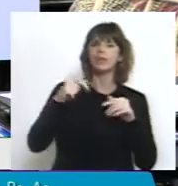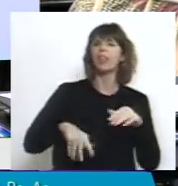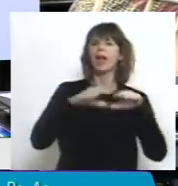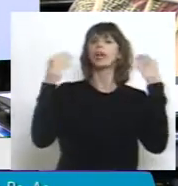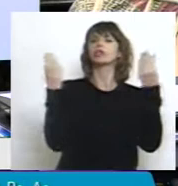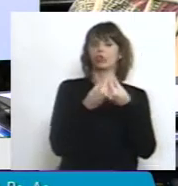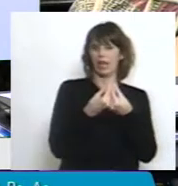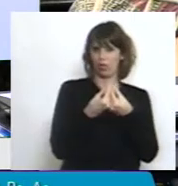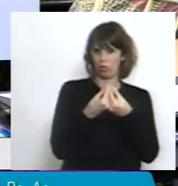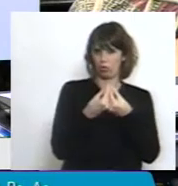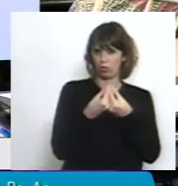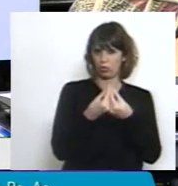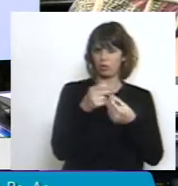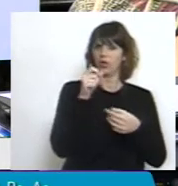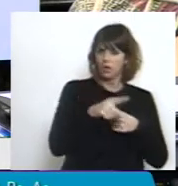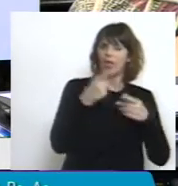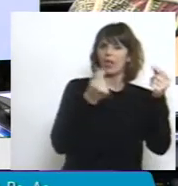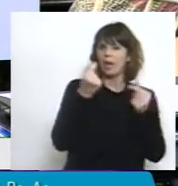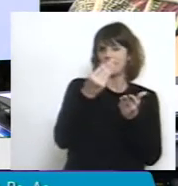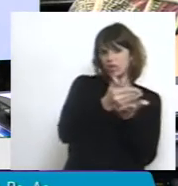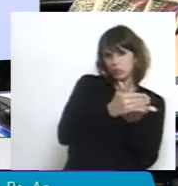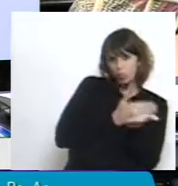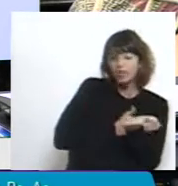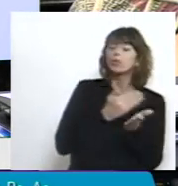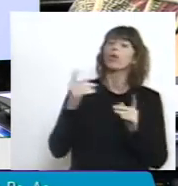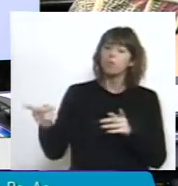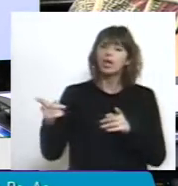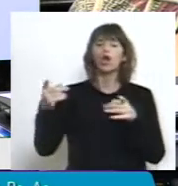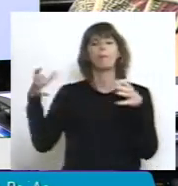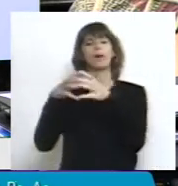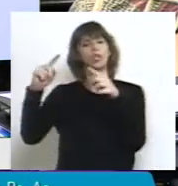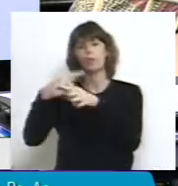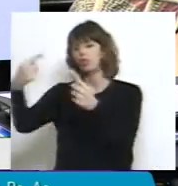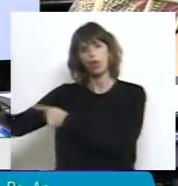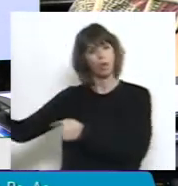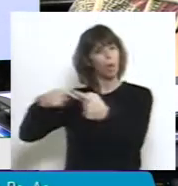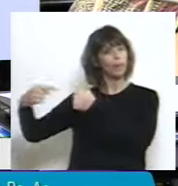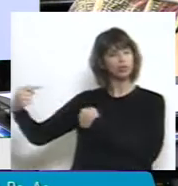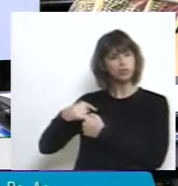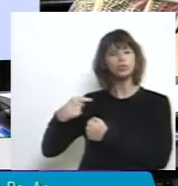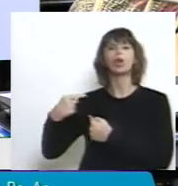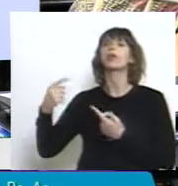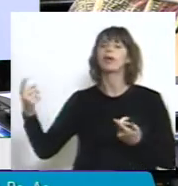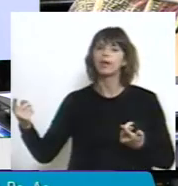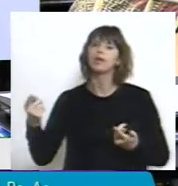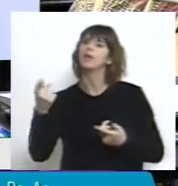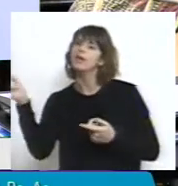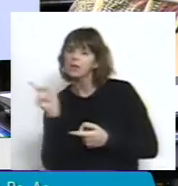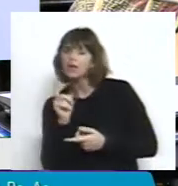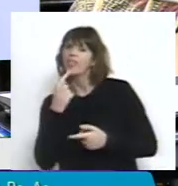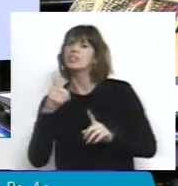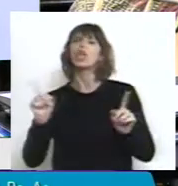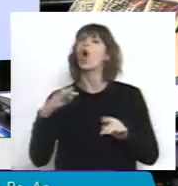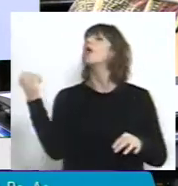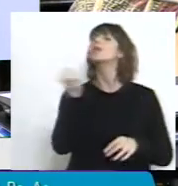resultado primario y, sin embargo, los partidos de la oposición en este contexto se desgañitan pidiendo